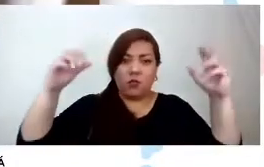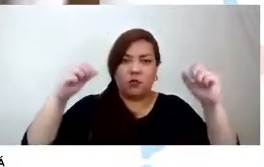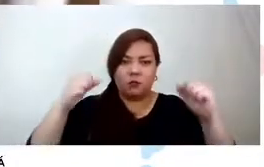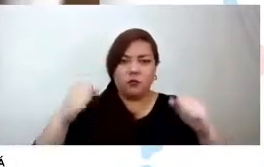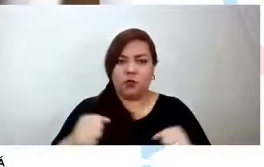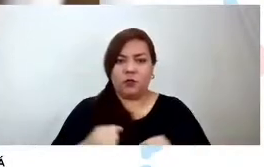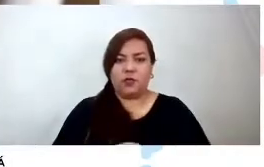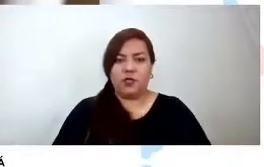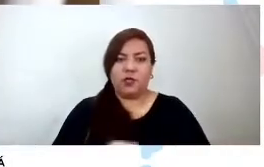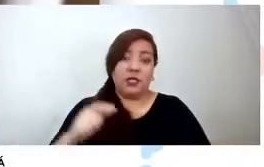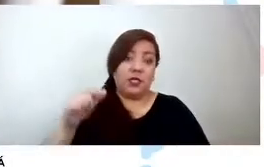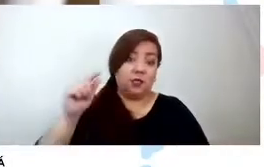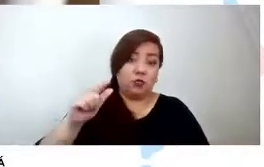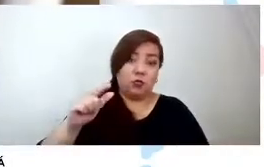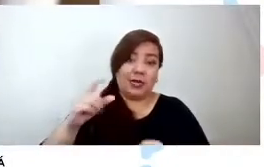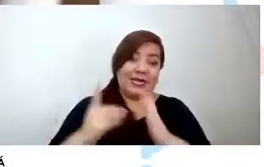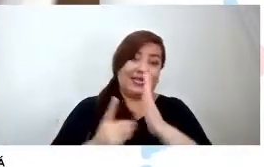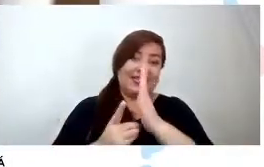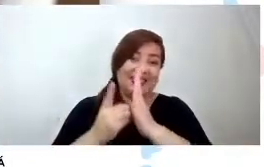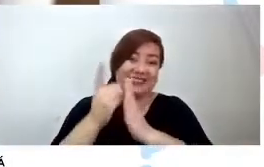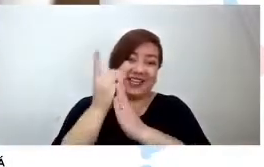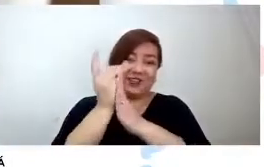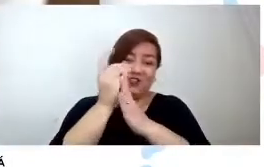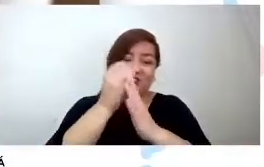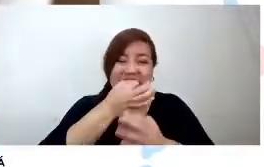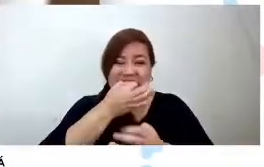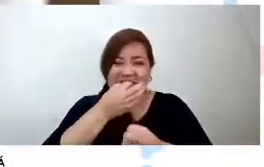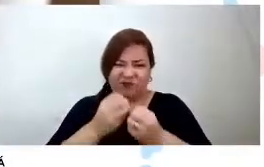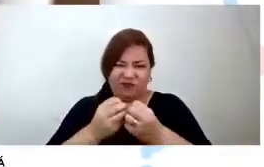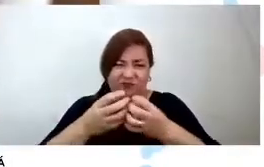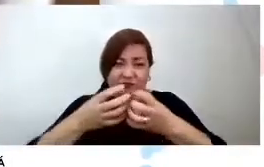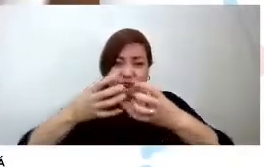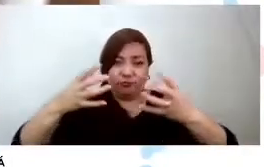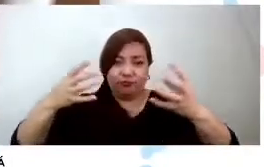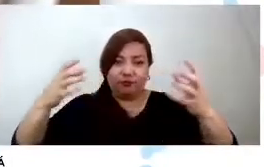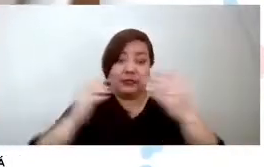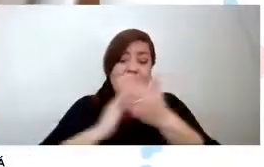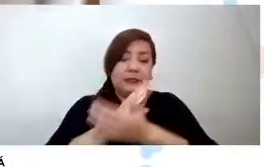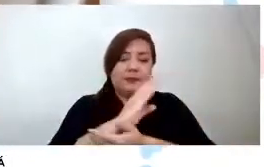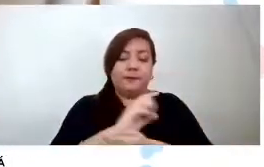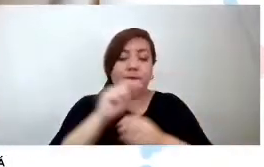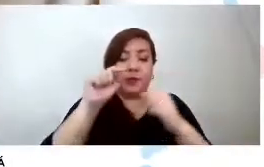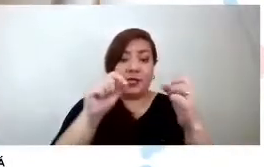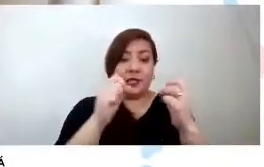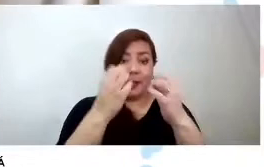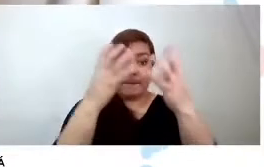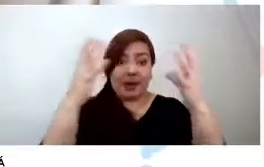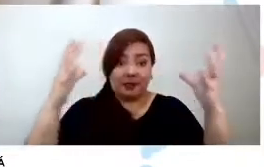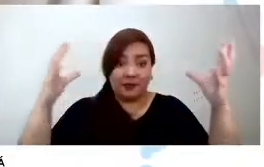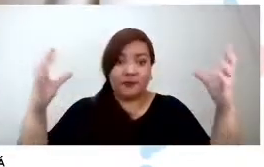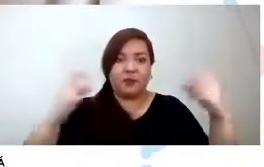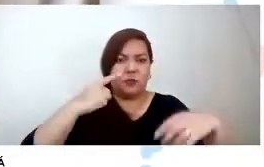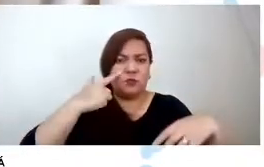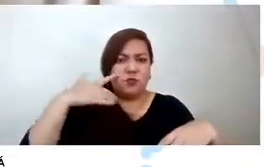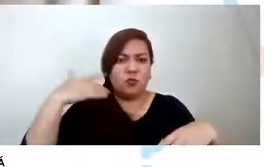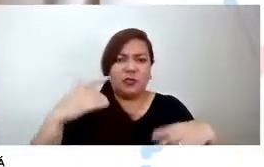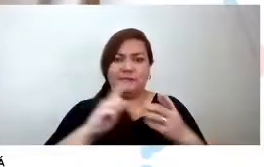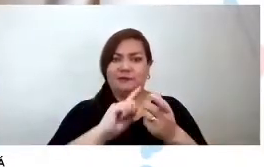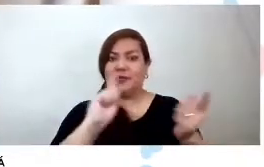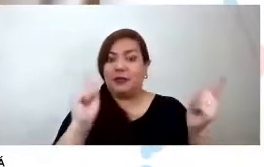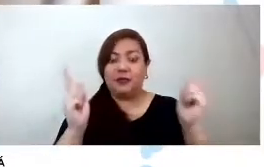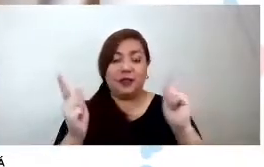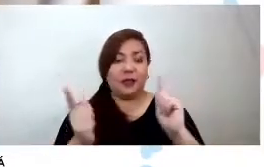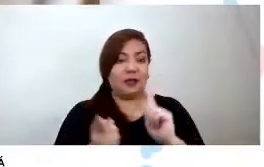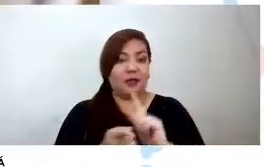el desarrollo vegetal ya inicial. Estas plantas van a ser muy importantes en el cambio de